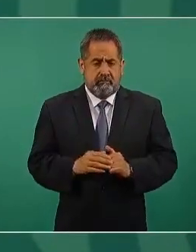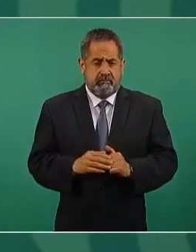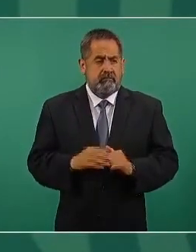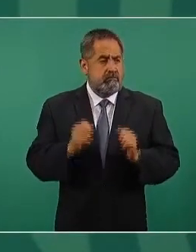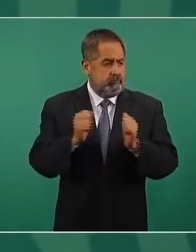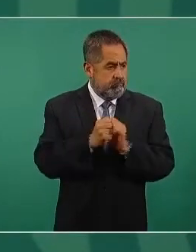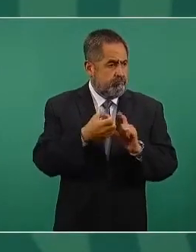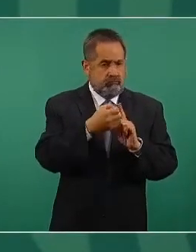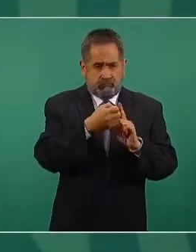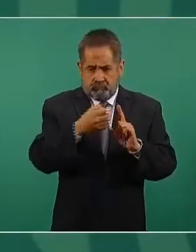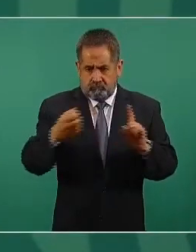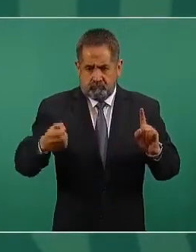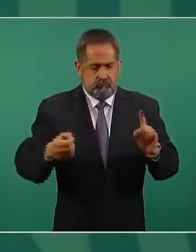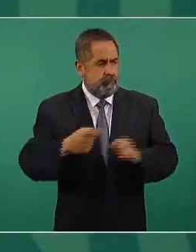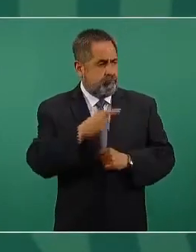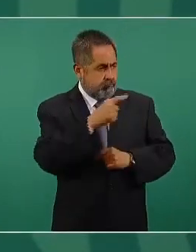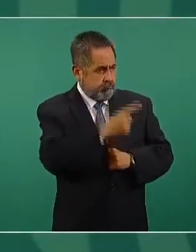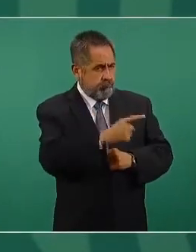ordenada